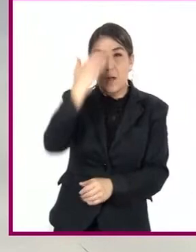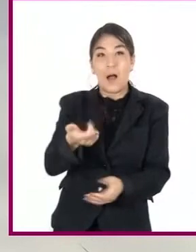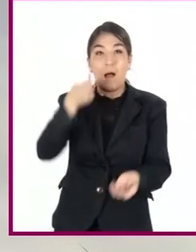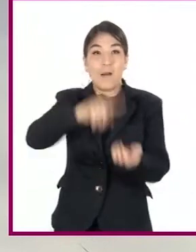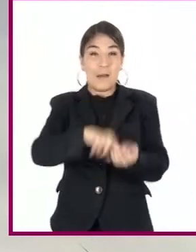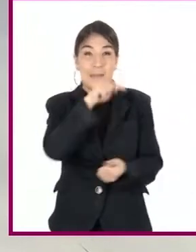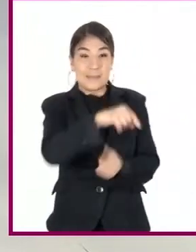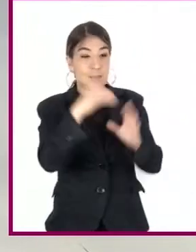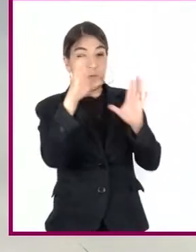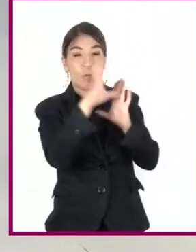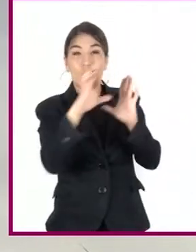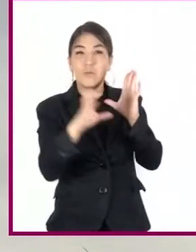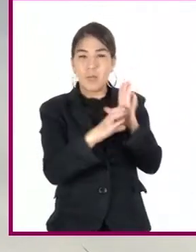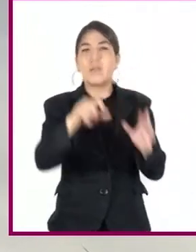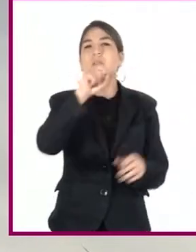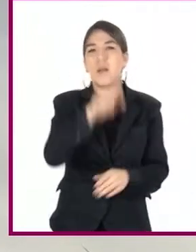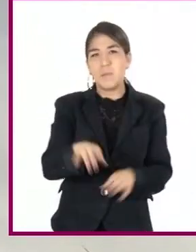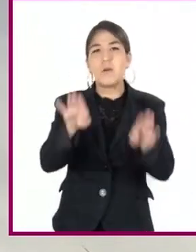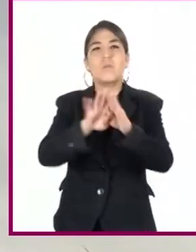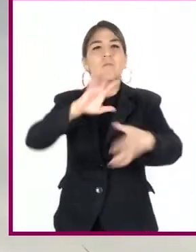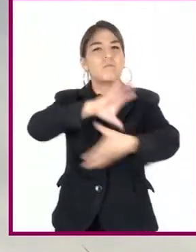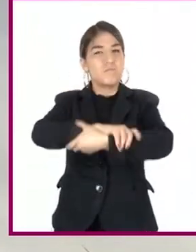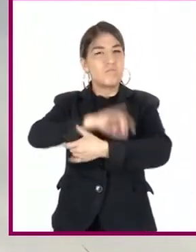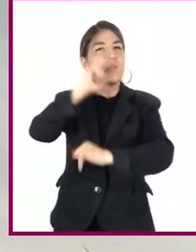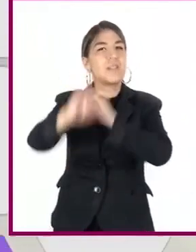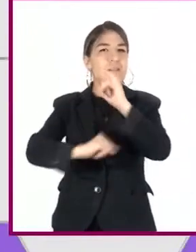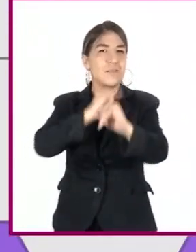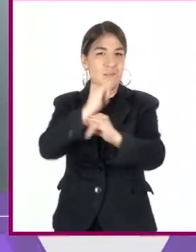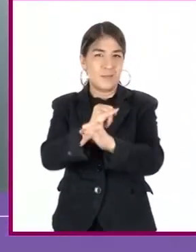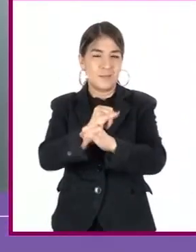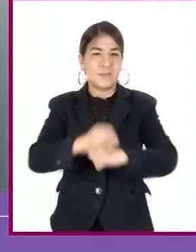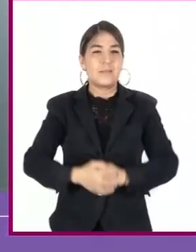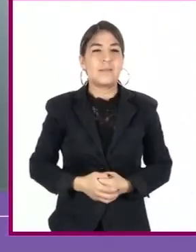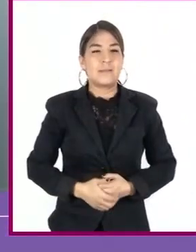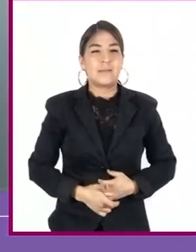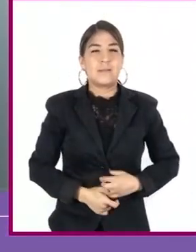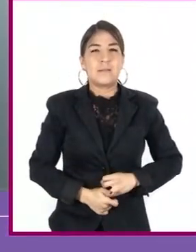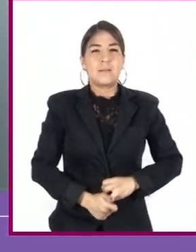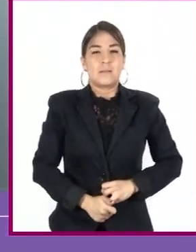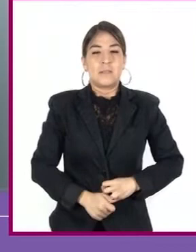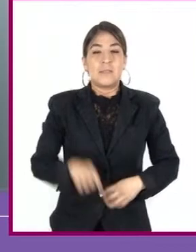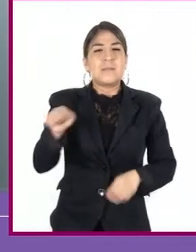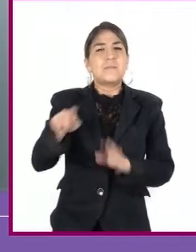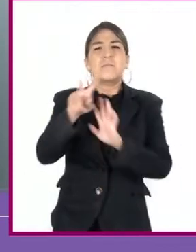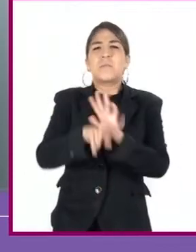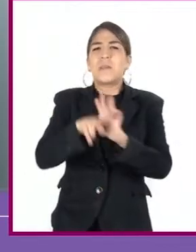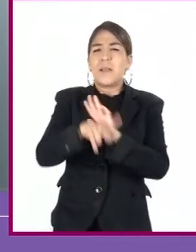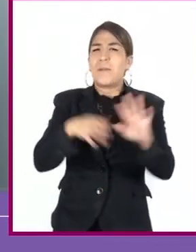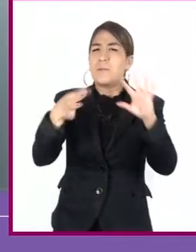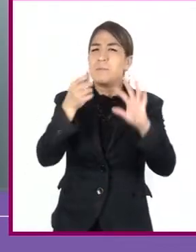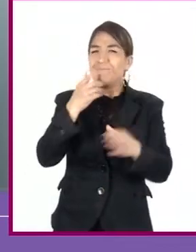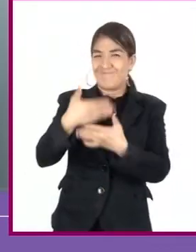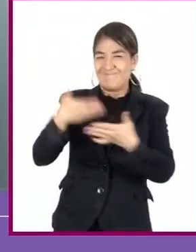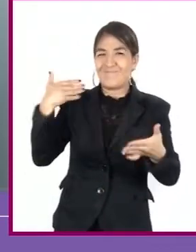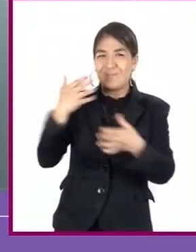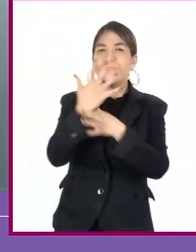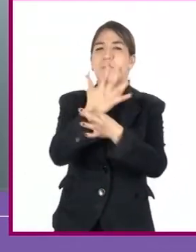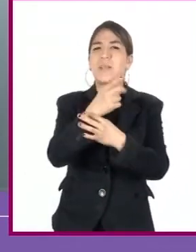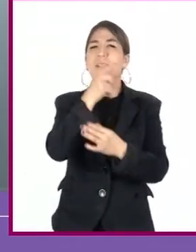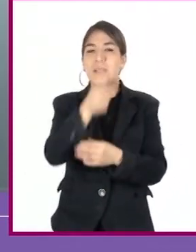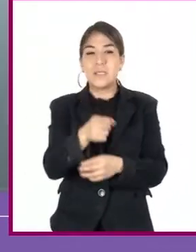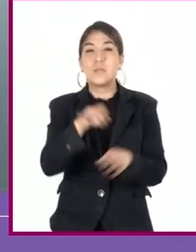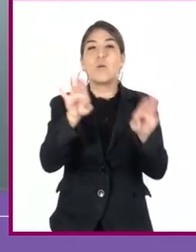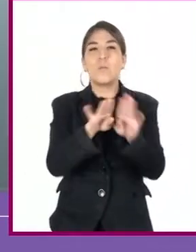la Constitución como en los tratados internacionales. En el video mencionaron la lucha por